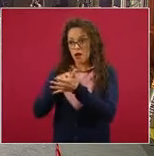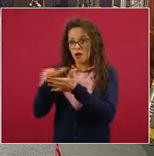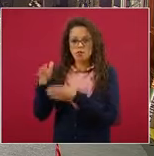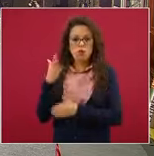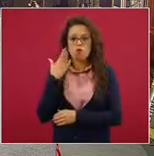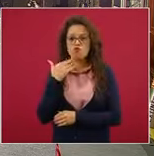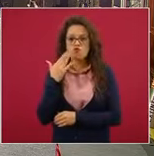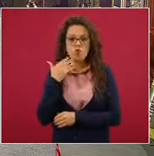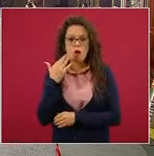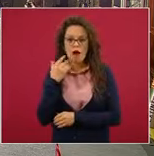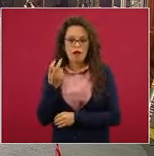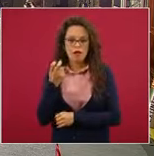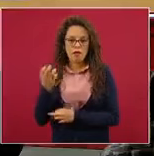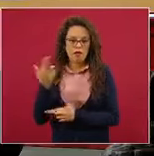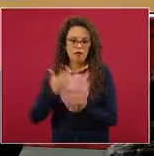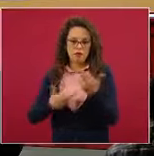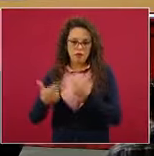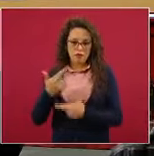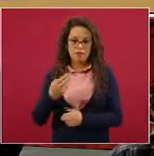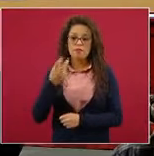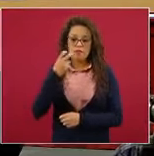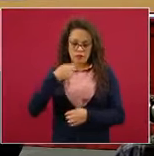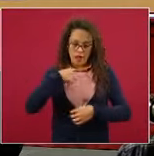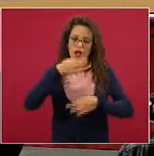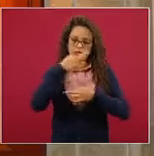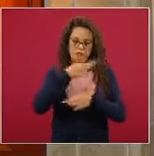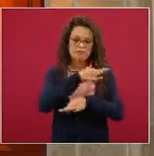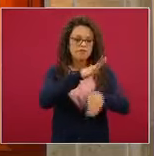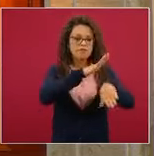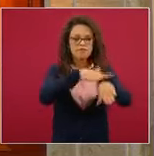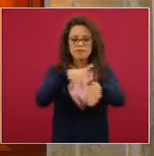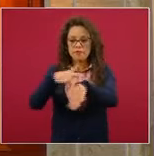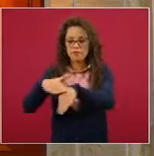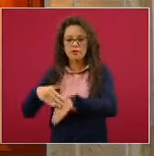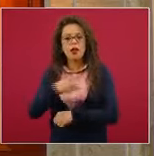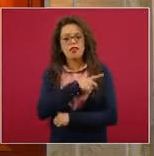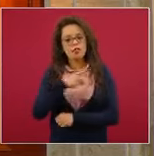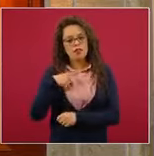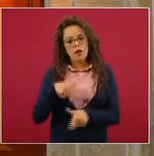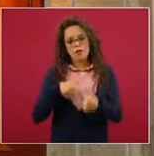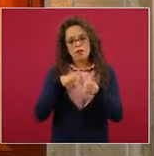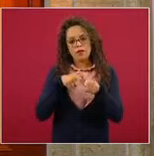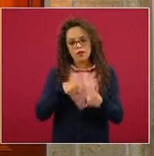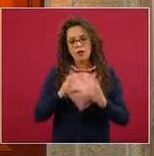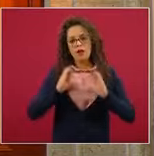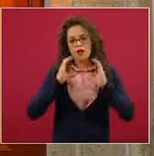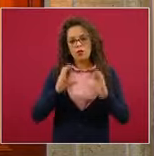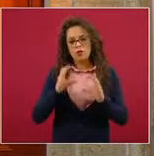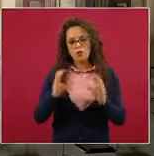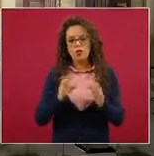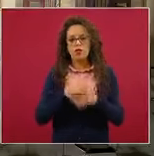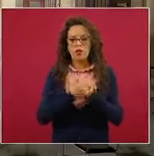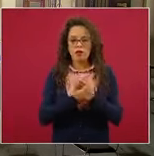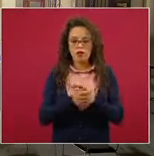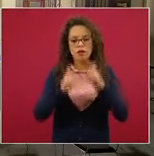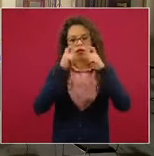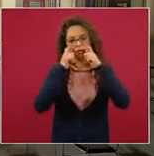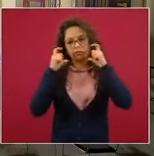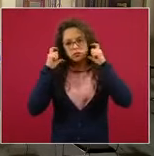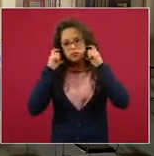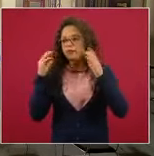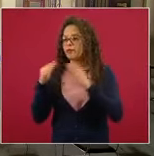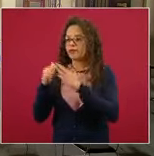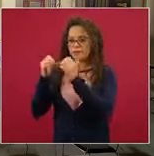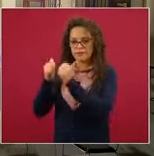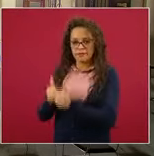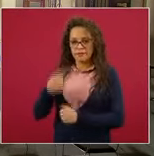esta situación, entonces un llamado a la población a que sigamos atendiendo las medidas porque esto nos va a poder llevar por un buen camino. Muchas